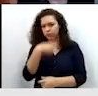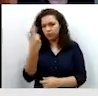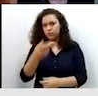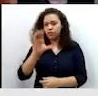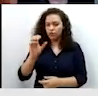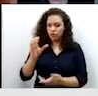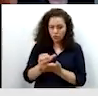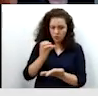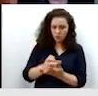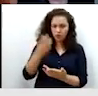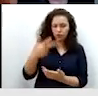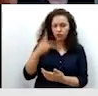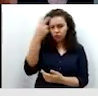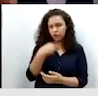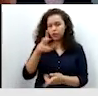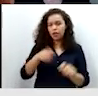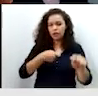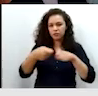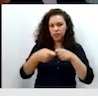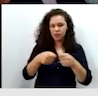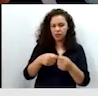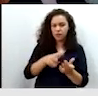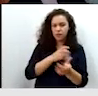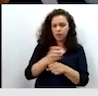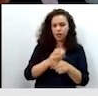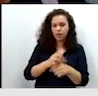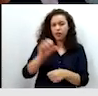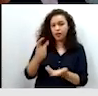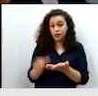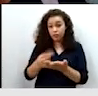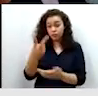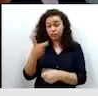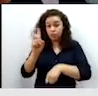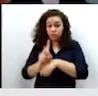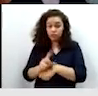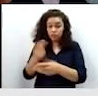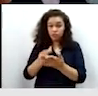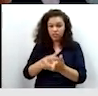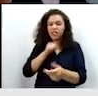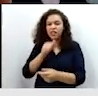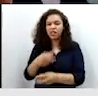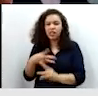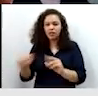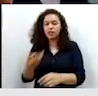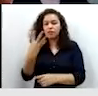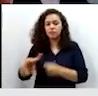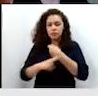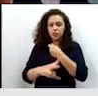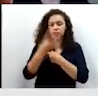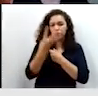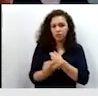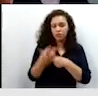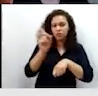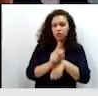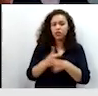8 horas, cartón 24 horas, acero 2 días, acero inoxidable 3 días, vidrio 4, madera 4, papel